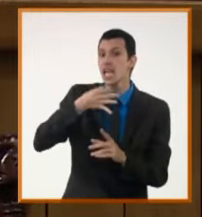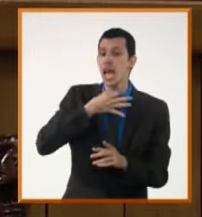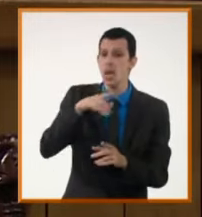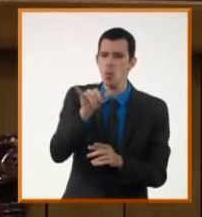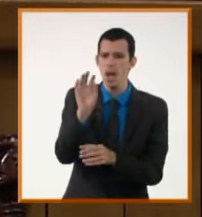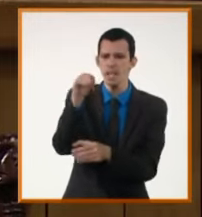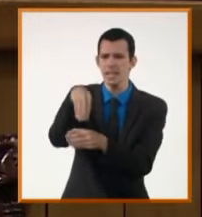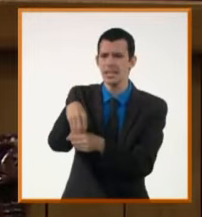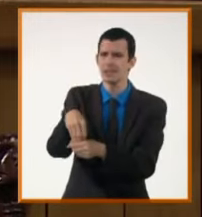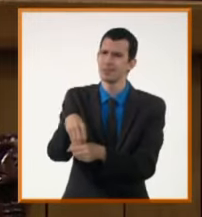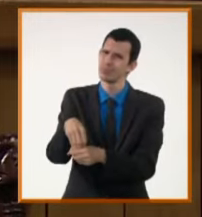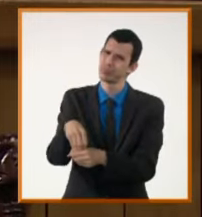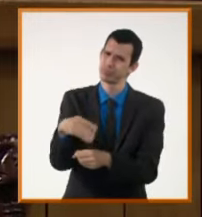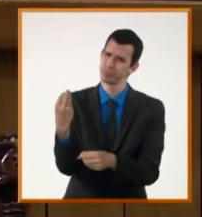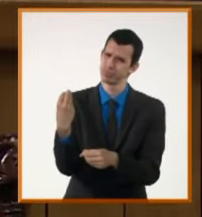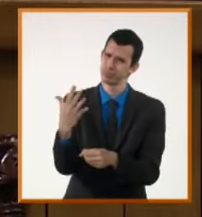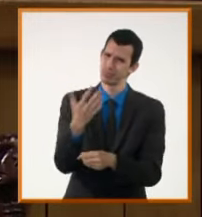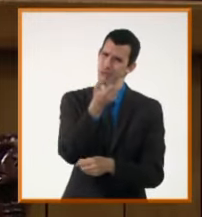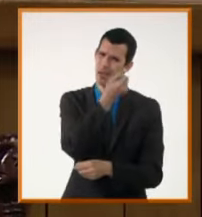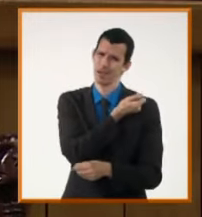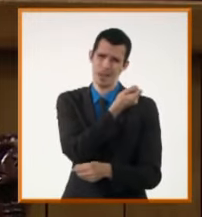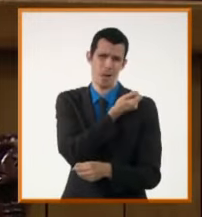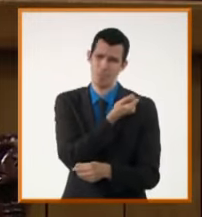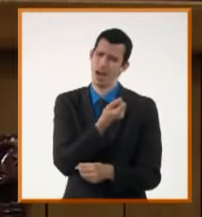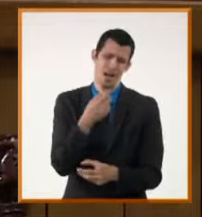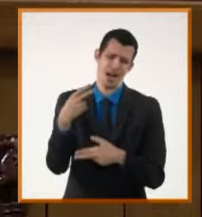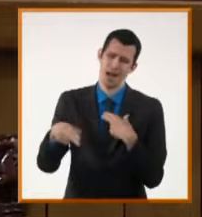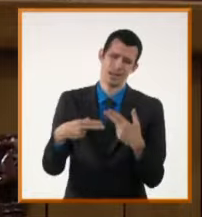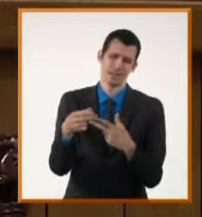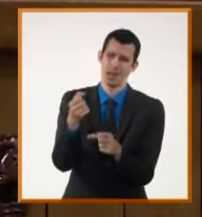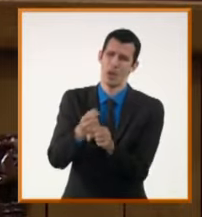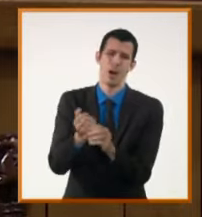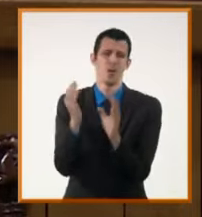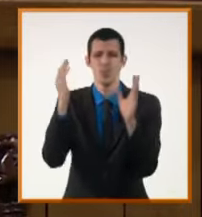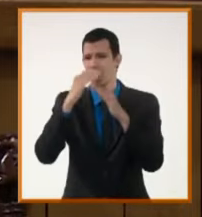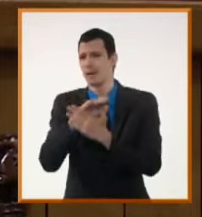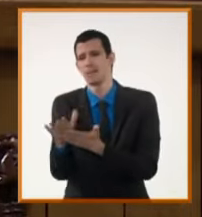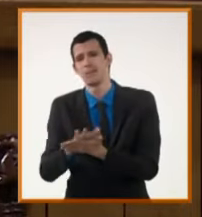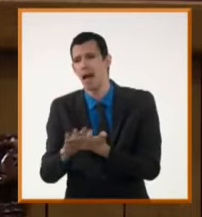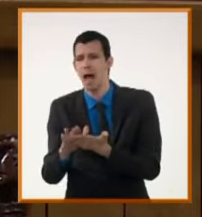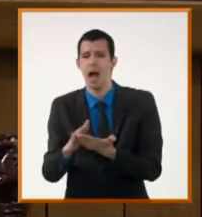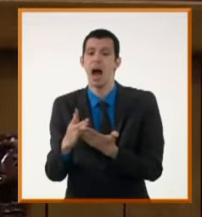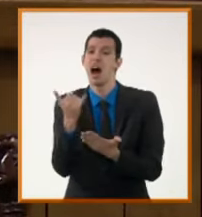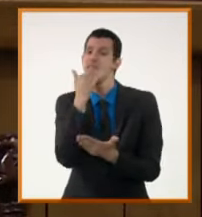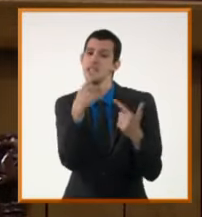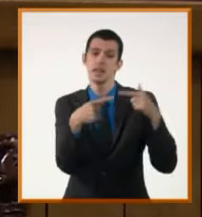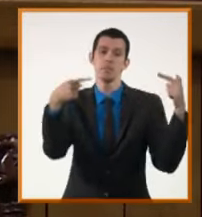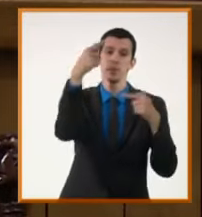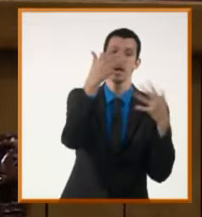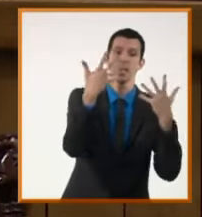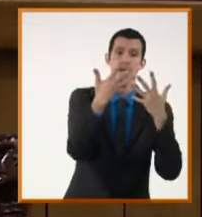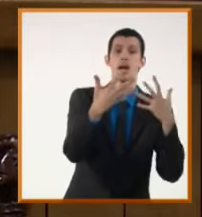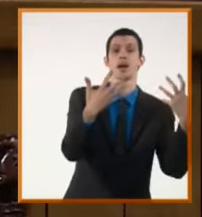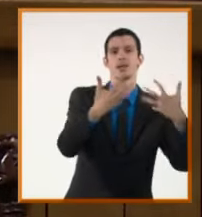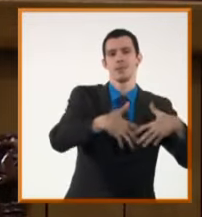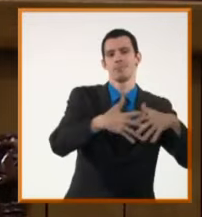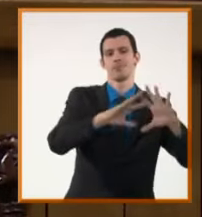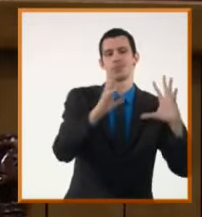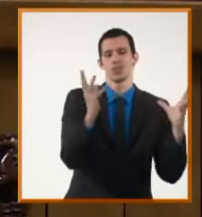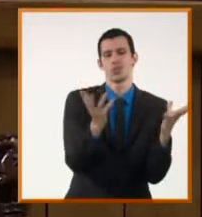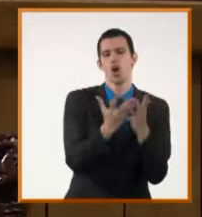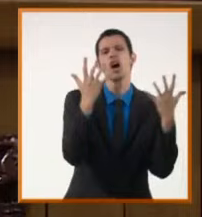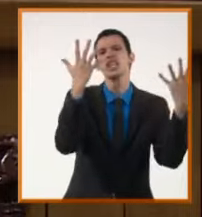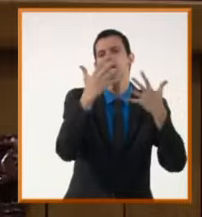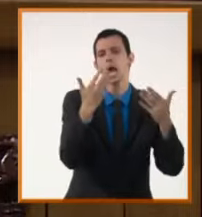personas donde no muchas tienen un contenido concreto en detrimento de las empresas que son las que producen. Porque todo el mundo tiene que subir dinero